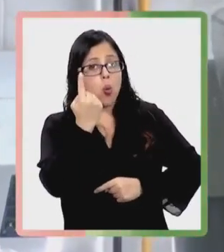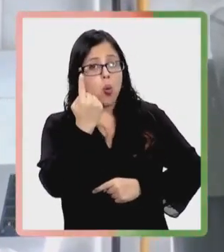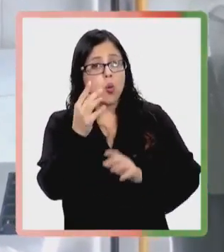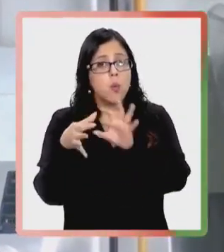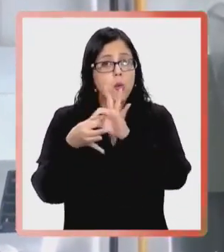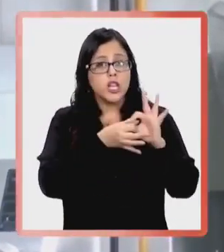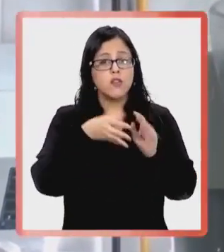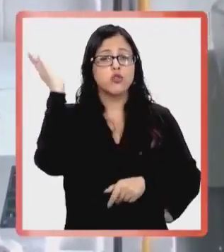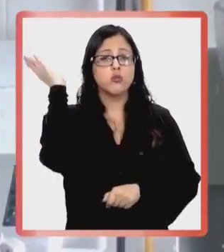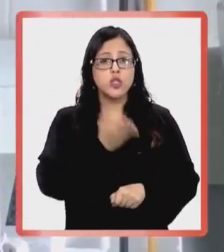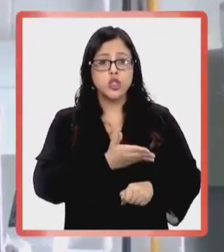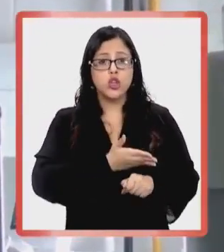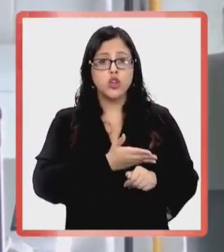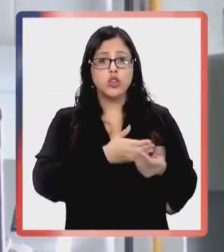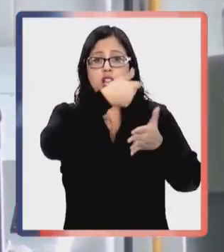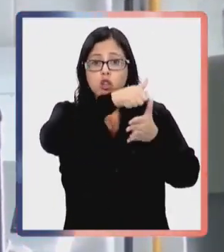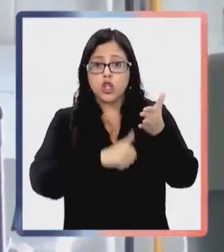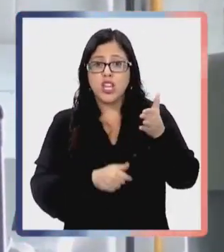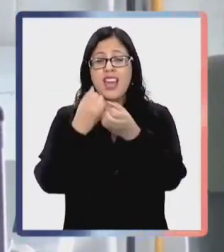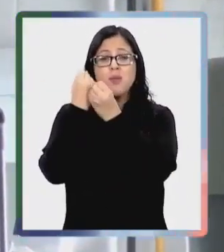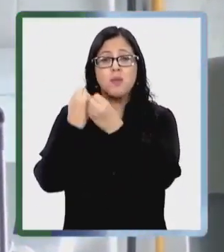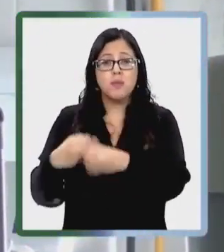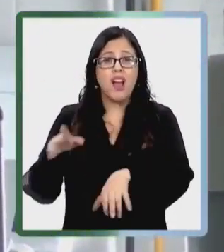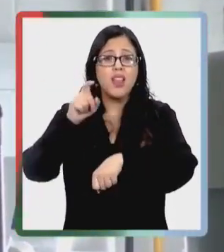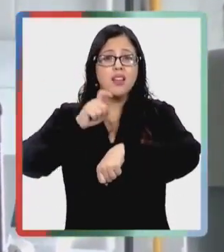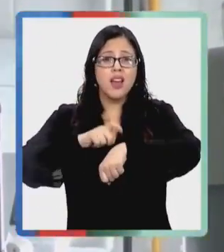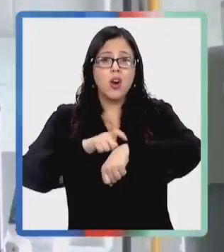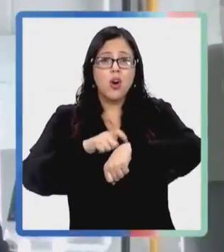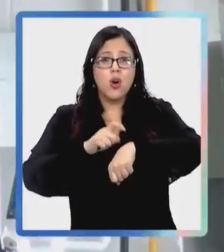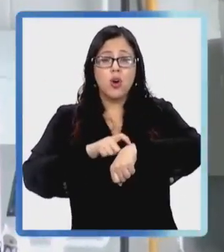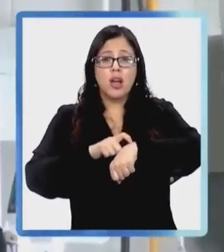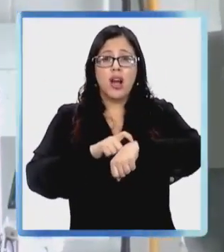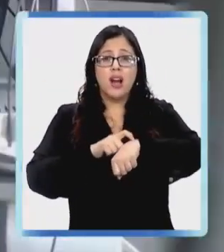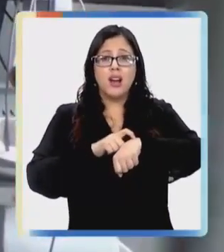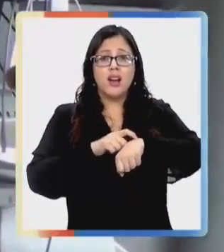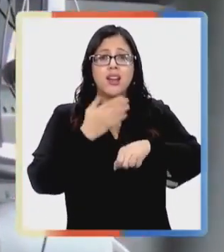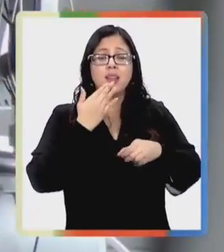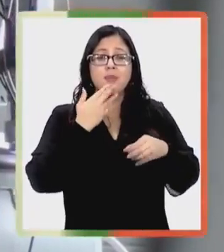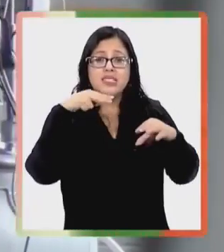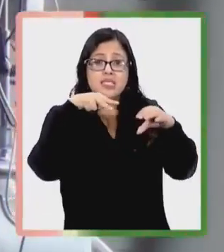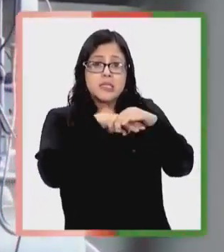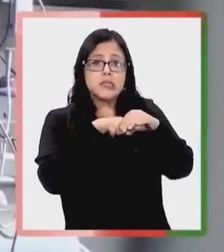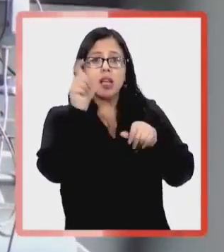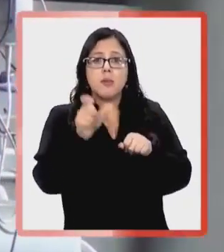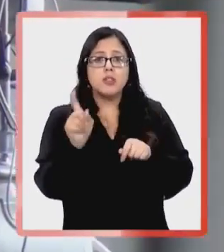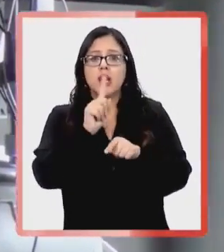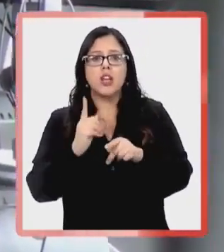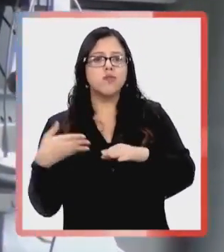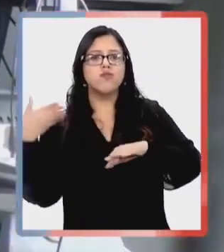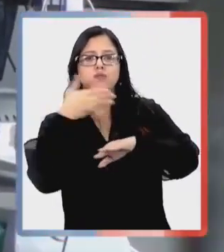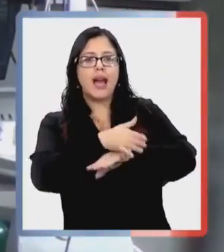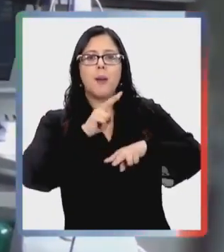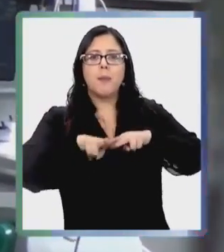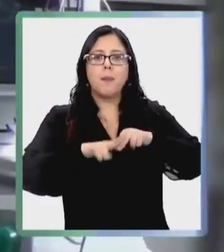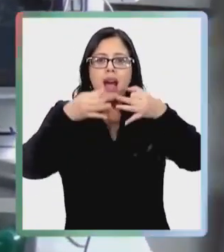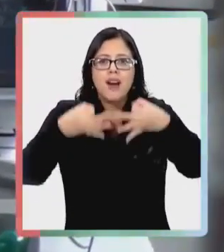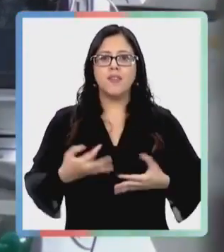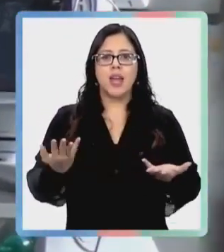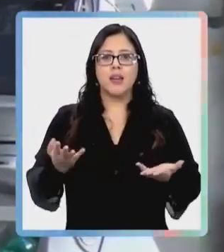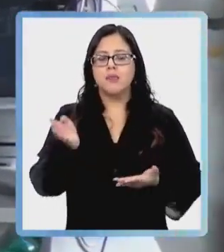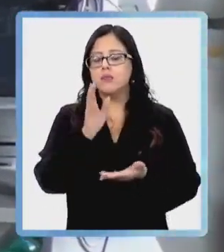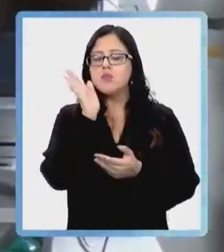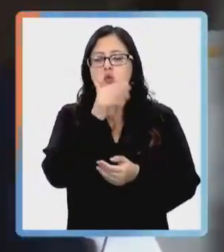de suspensión de la cirugía y que tú pierdes la hora y pierdes el pabellón que ya está preparado es que la persona no llega bien preparada, no